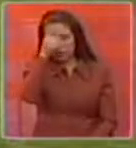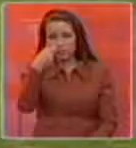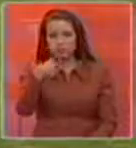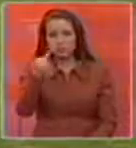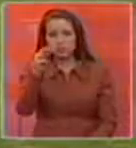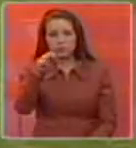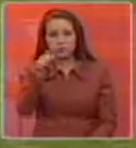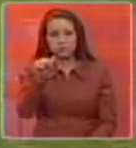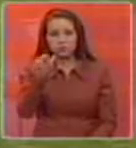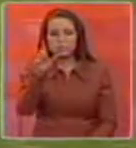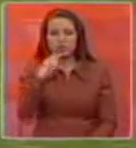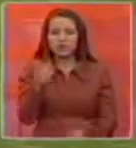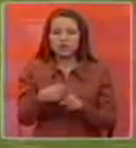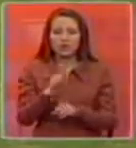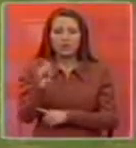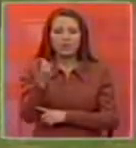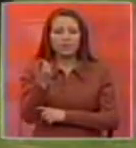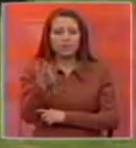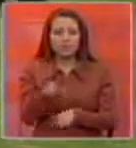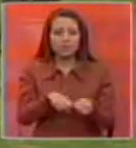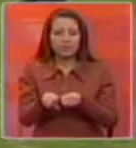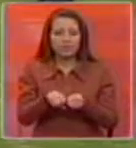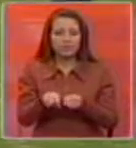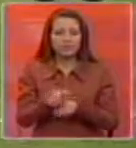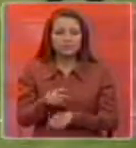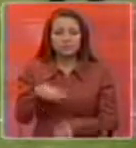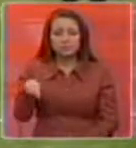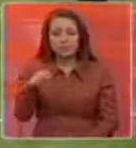acumulado y evitar complicarse con la zona del descenso.